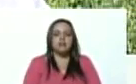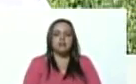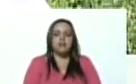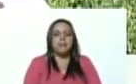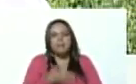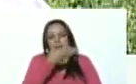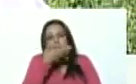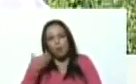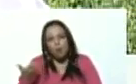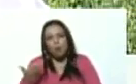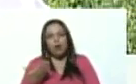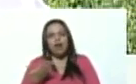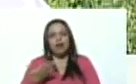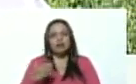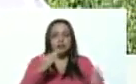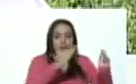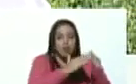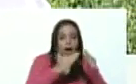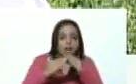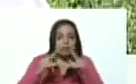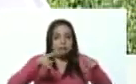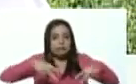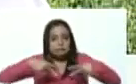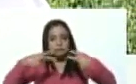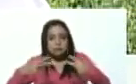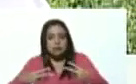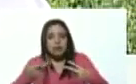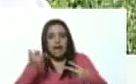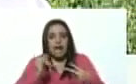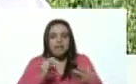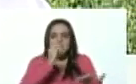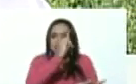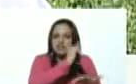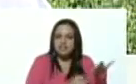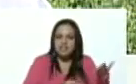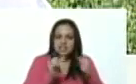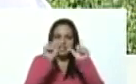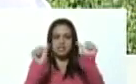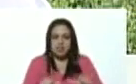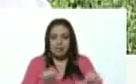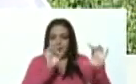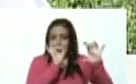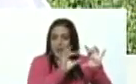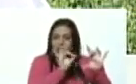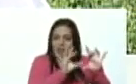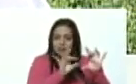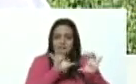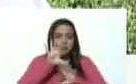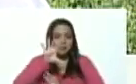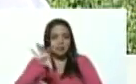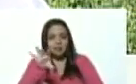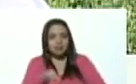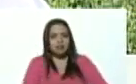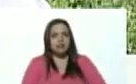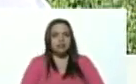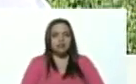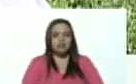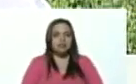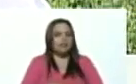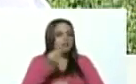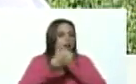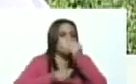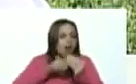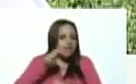mejorar su hábitat familiar. Bueno, se van a registrar ahí en el sistema patria y nosotros, bueno, vamos a realizar